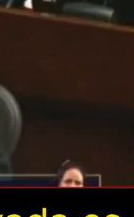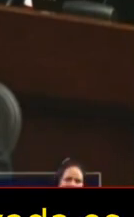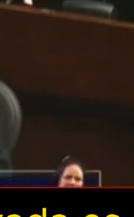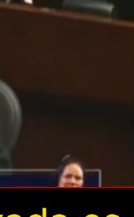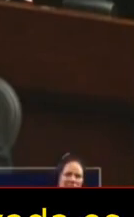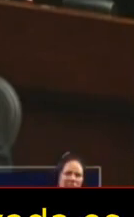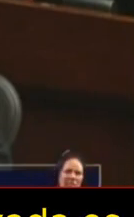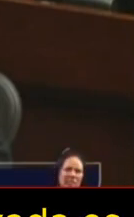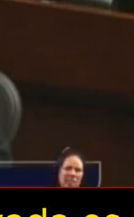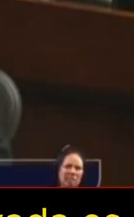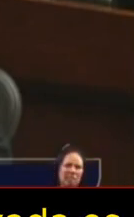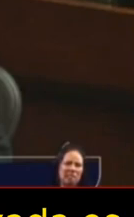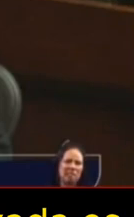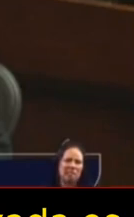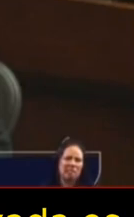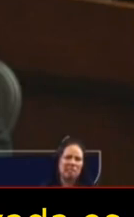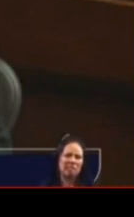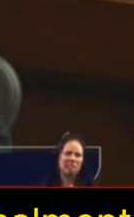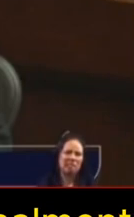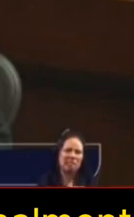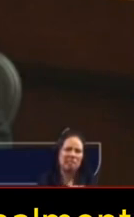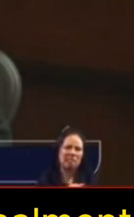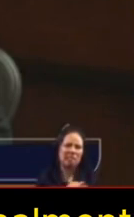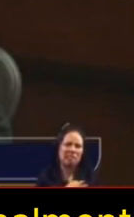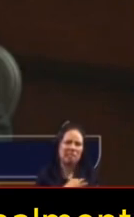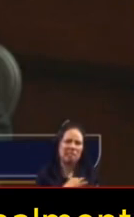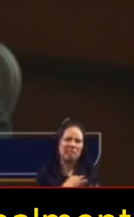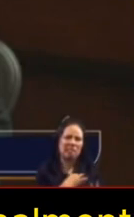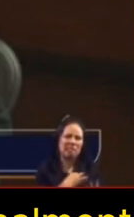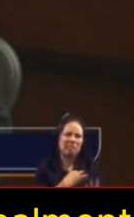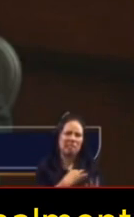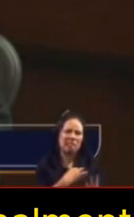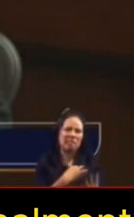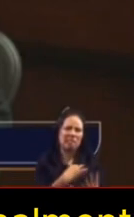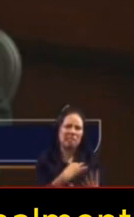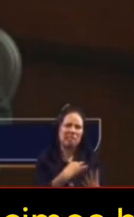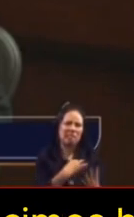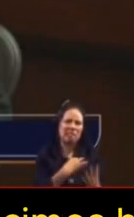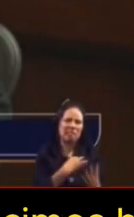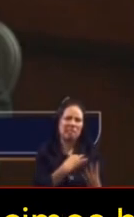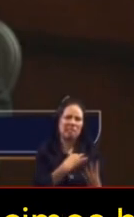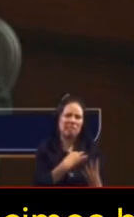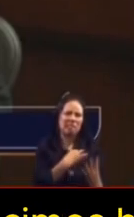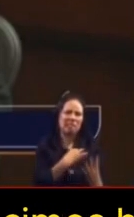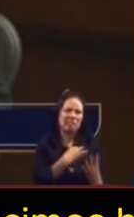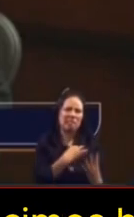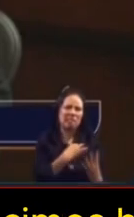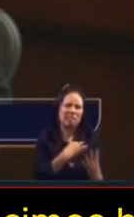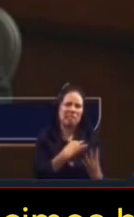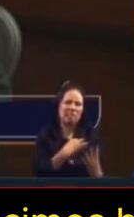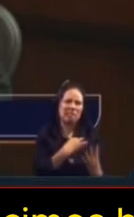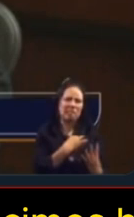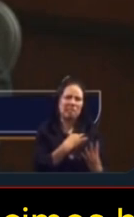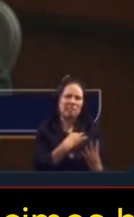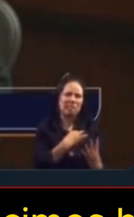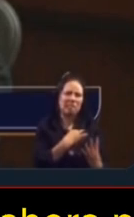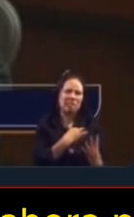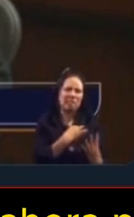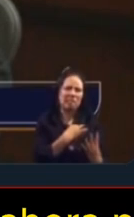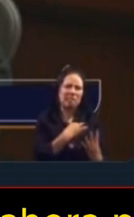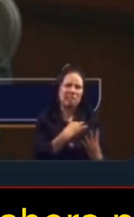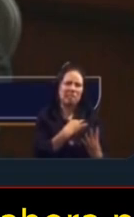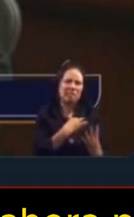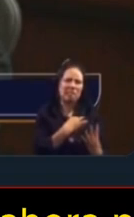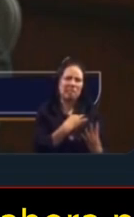colombianos que entendemos que la propiedad privada es un derecho y está protegida constitucionalmente primero ese decreto que conocimos hoy